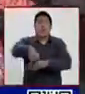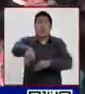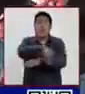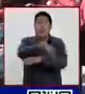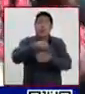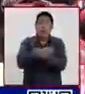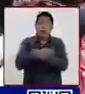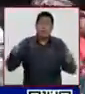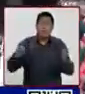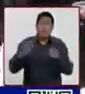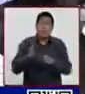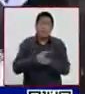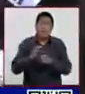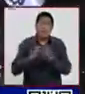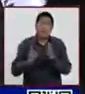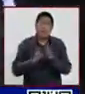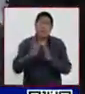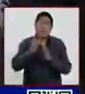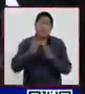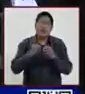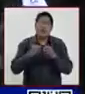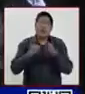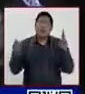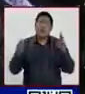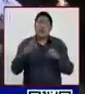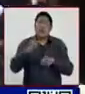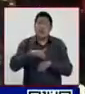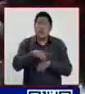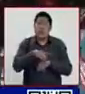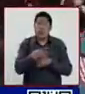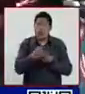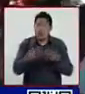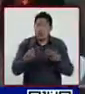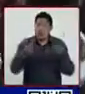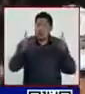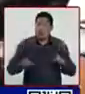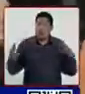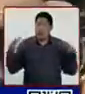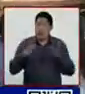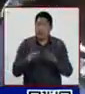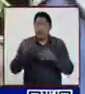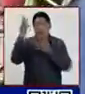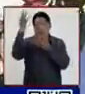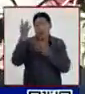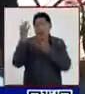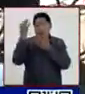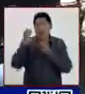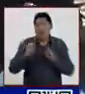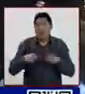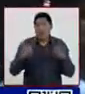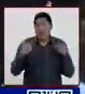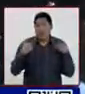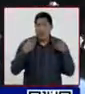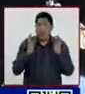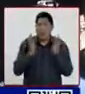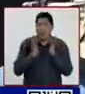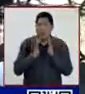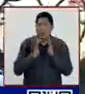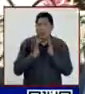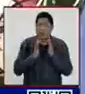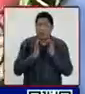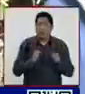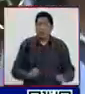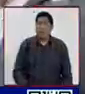Oficinas del Ministerio de Desarrollo Rural y Tierras, y la gente se ha apostado en el lugar esperando poder tener este contacto con la